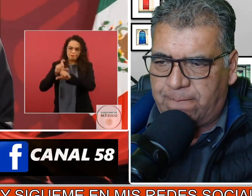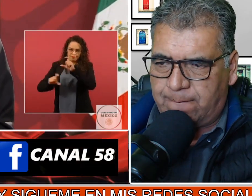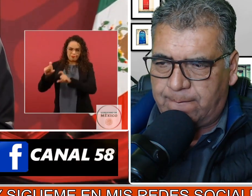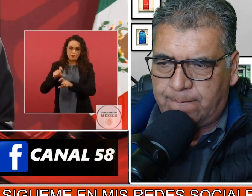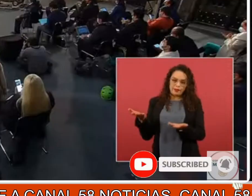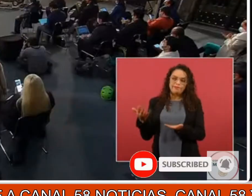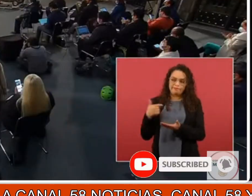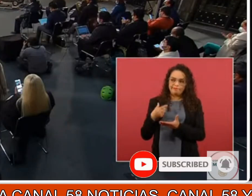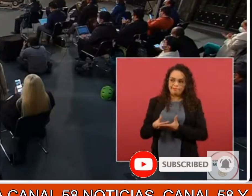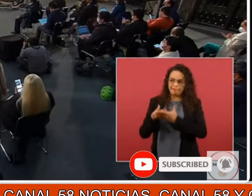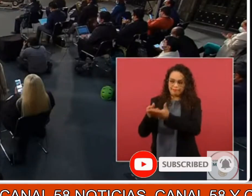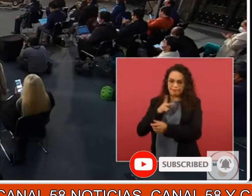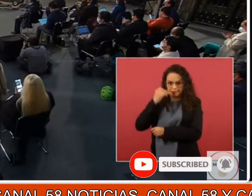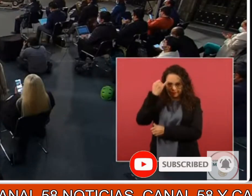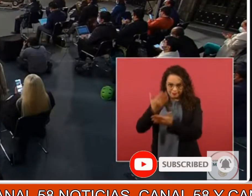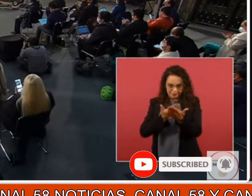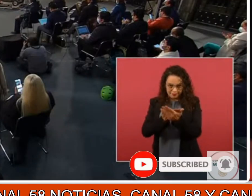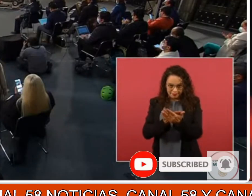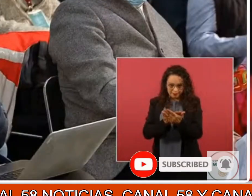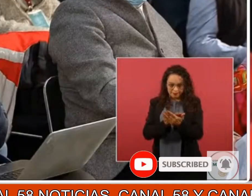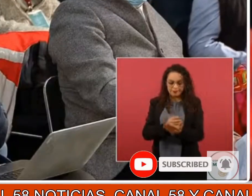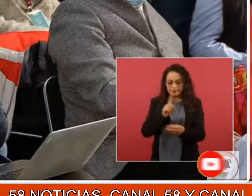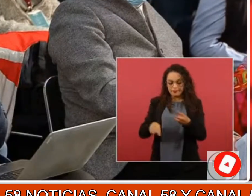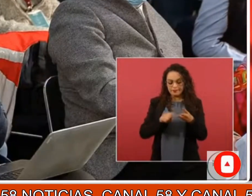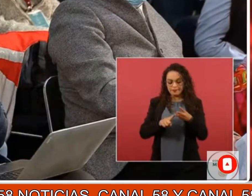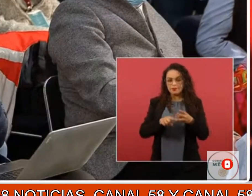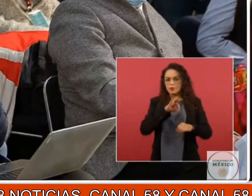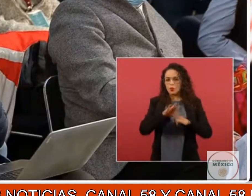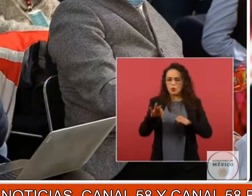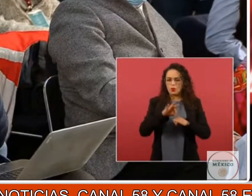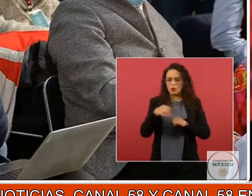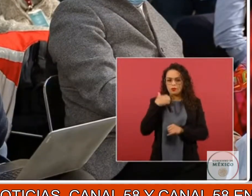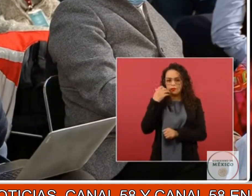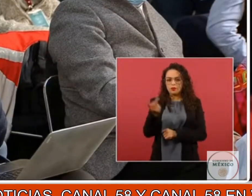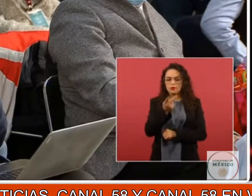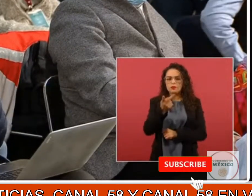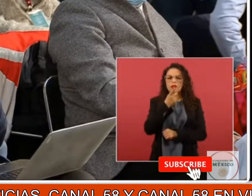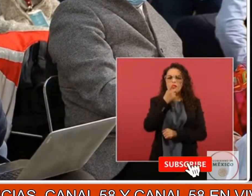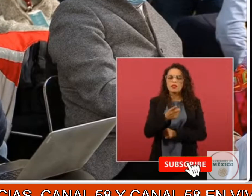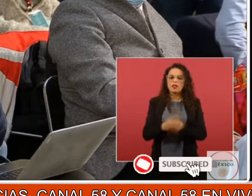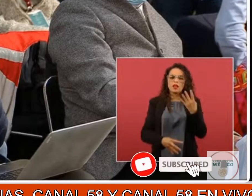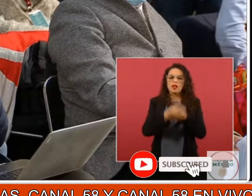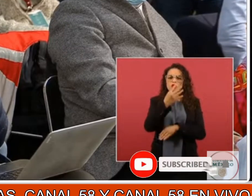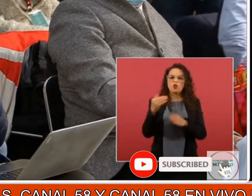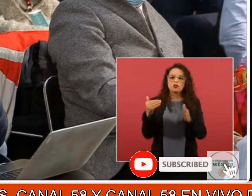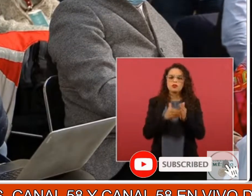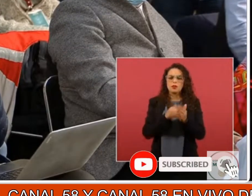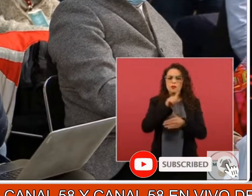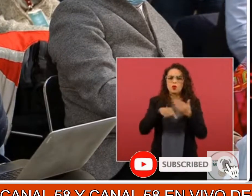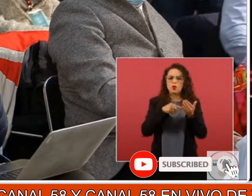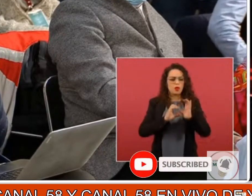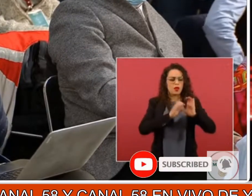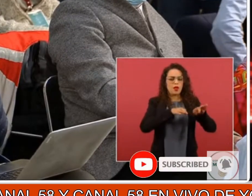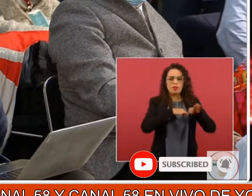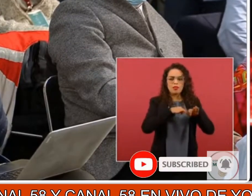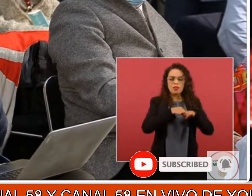conferencia. Presidente, nada más por último, sobre las 14,000 y tantas plazas para médicos de la jornada